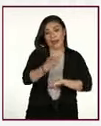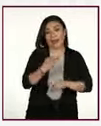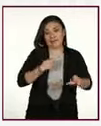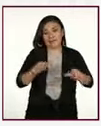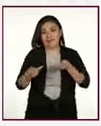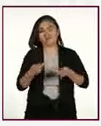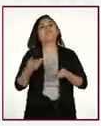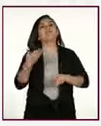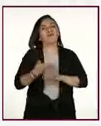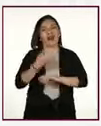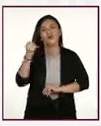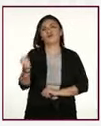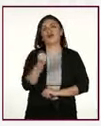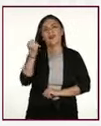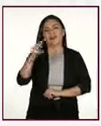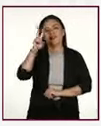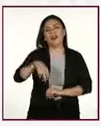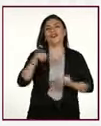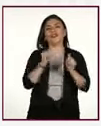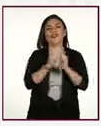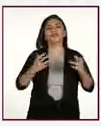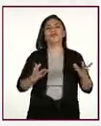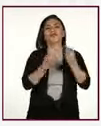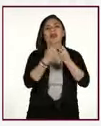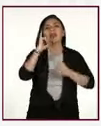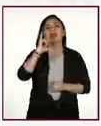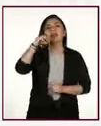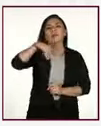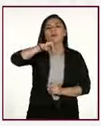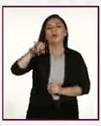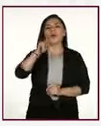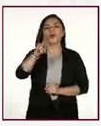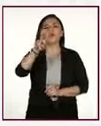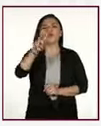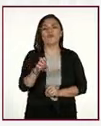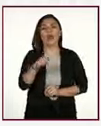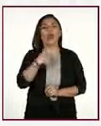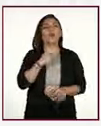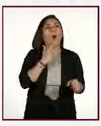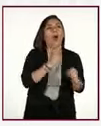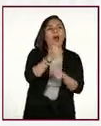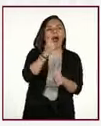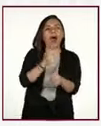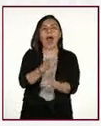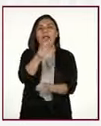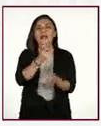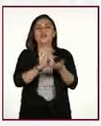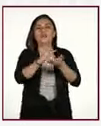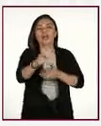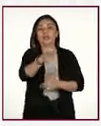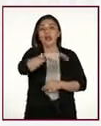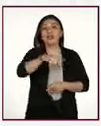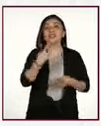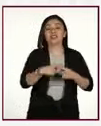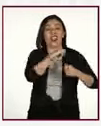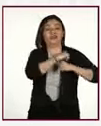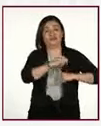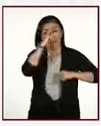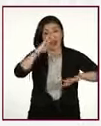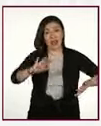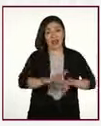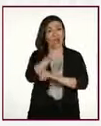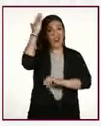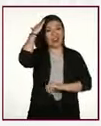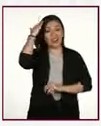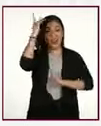muy afortunadas y afortunados de trabajar con el Instituto Mexicano de la Juventud, en donde nos hemos dado cuenta que estos agentes de cambio locales